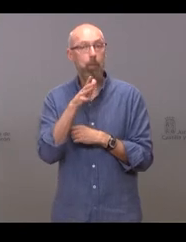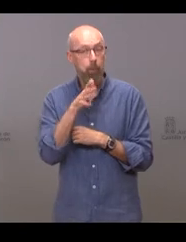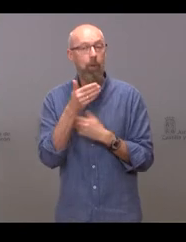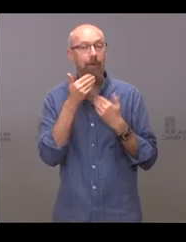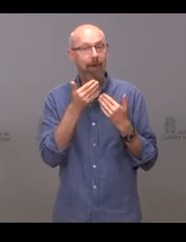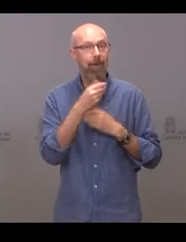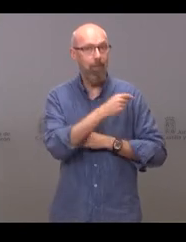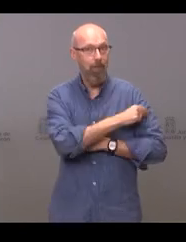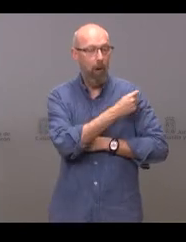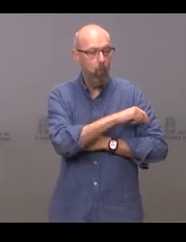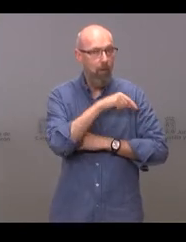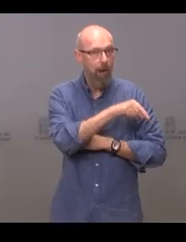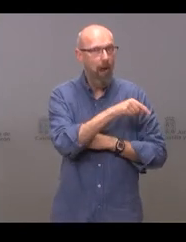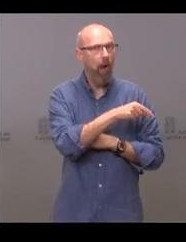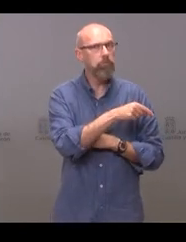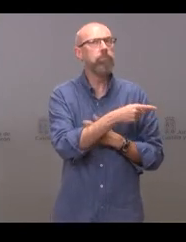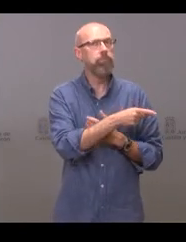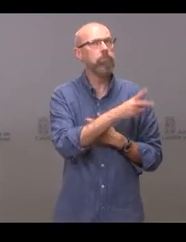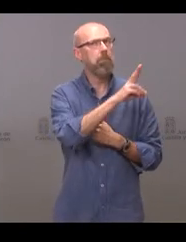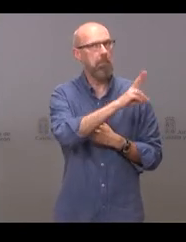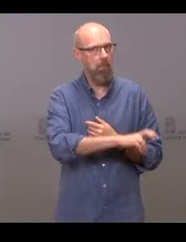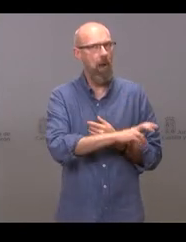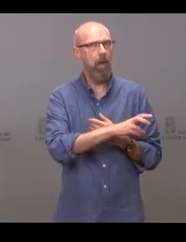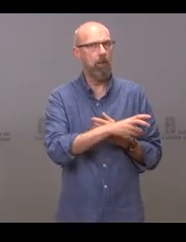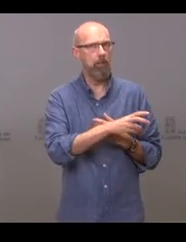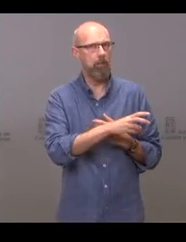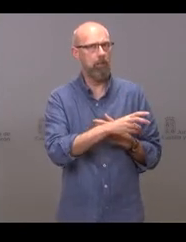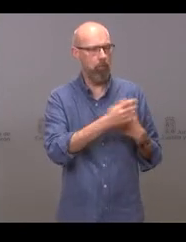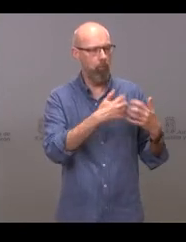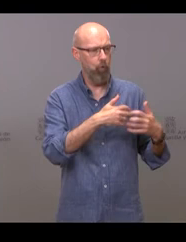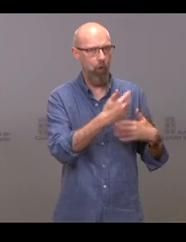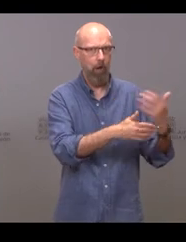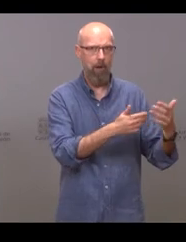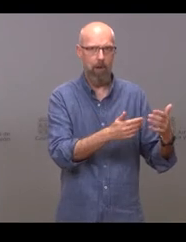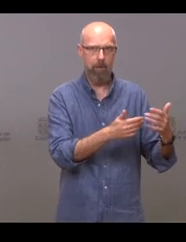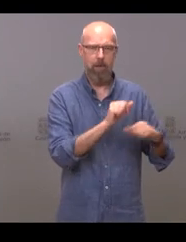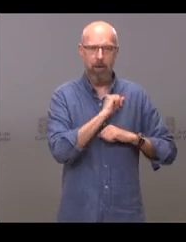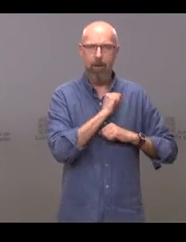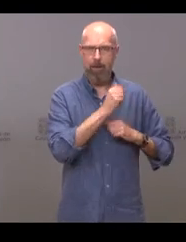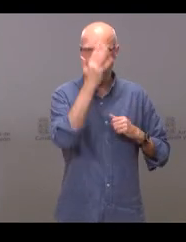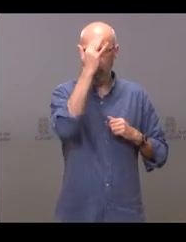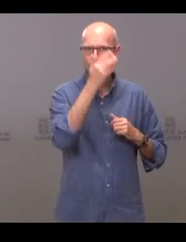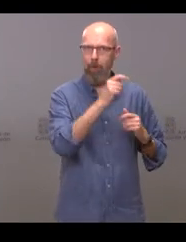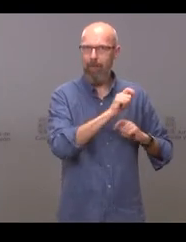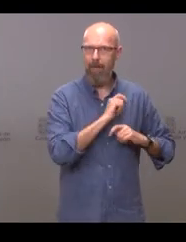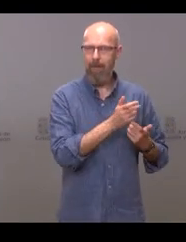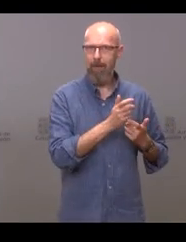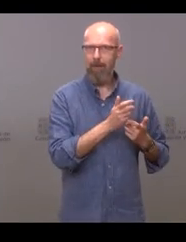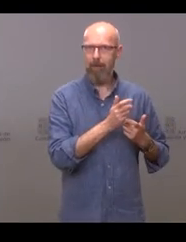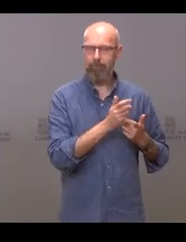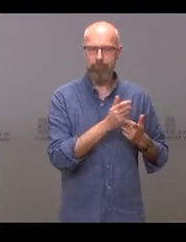está haciendo su es esa puerta abierta a la esperanza que hemos dicho en tantas ocasiones que está cumpliendo con su misión